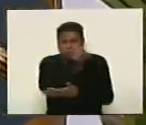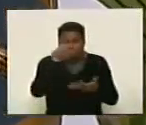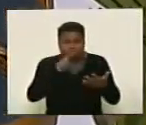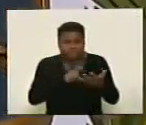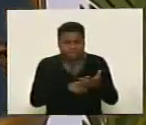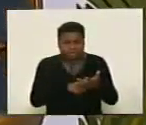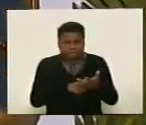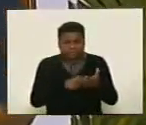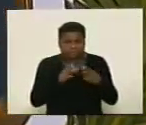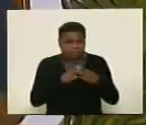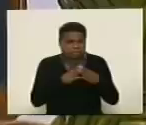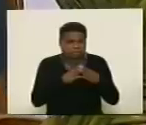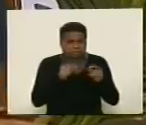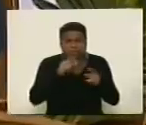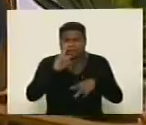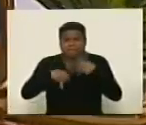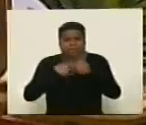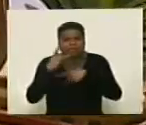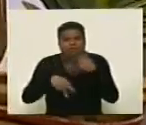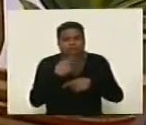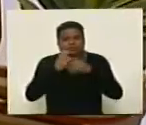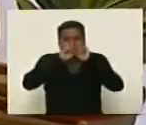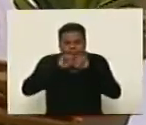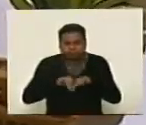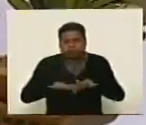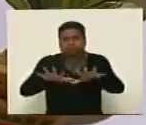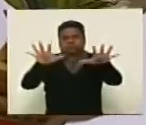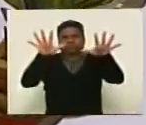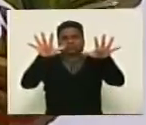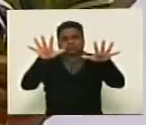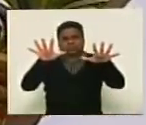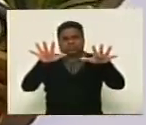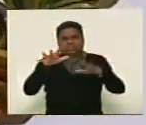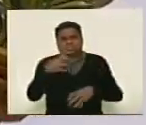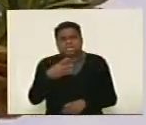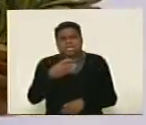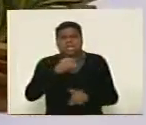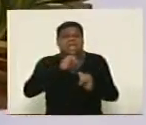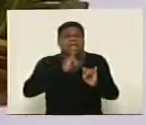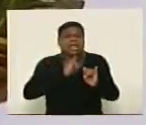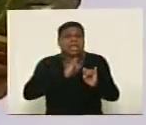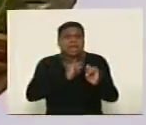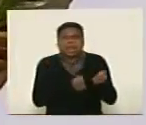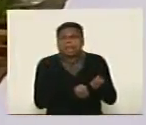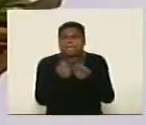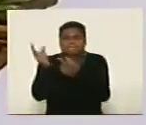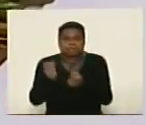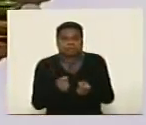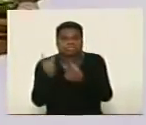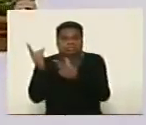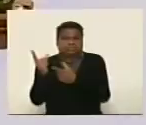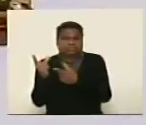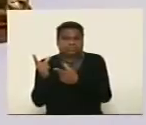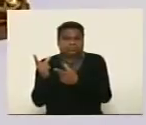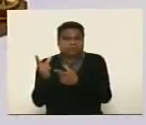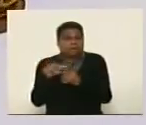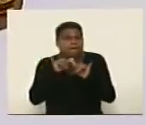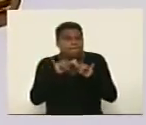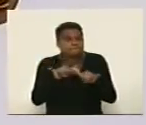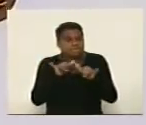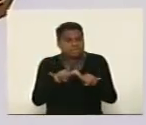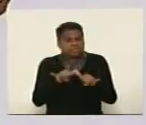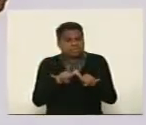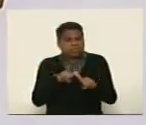grandes monopolios controlan la producción, la distribución, la importación de bienes y servicios, y son los instrumentos